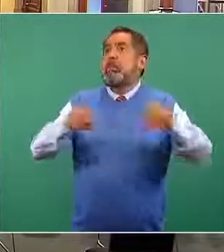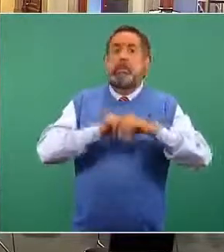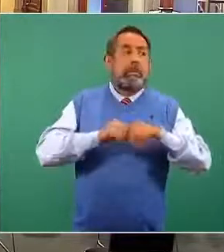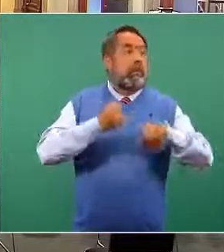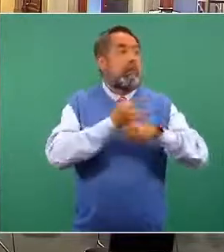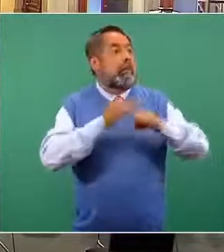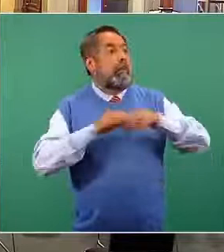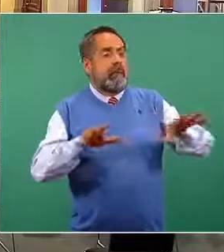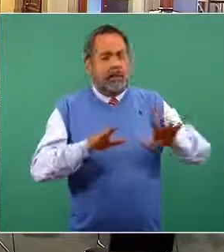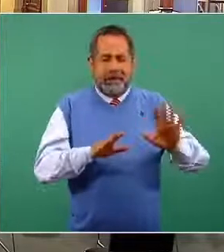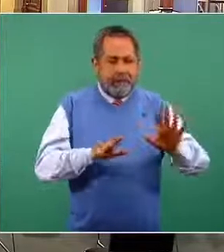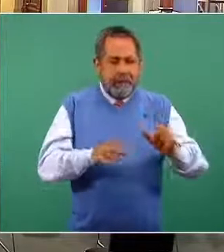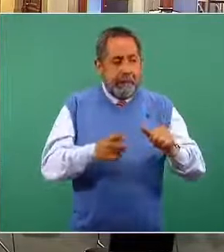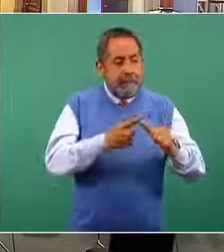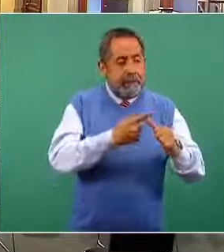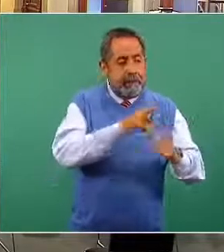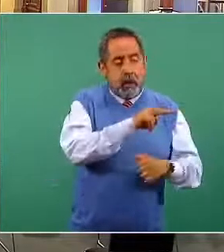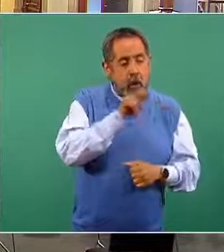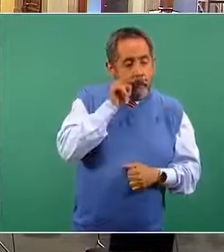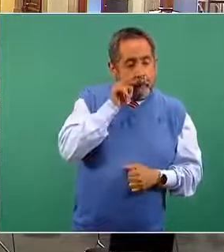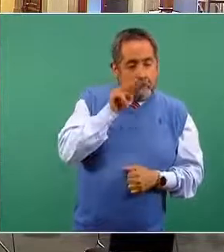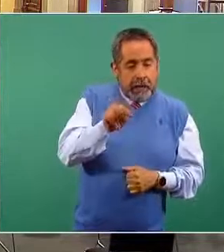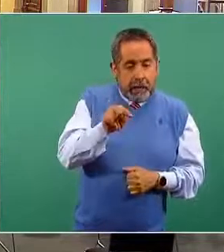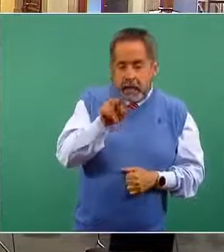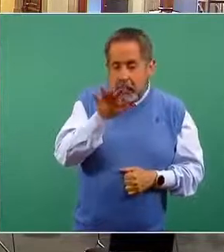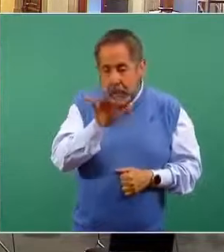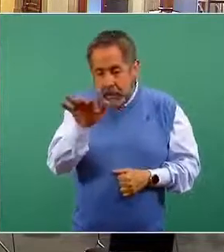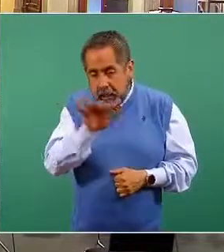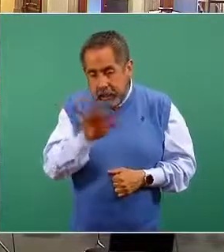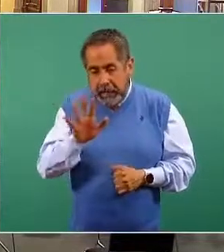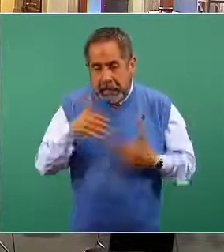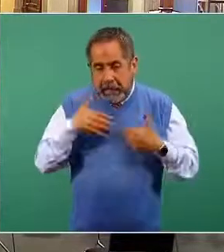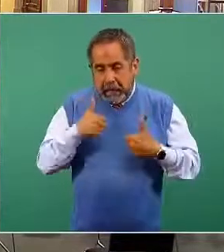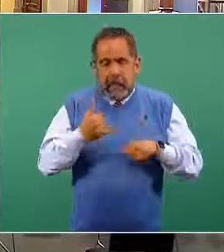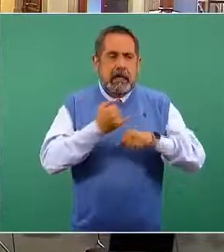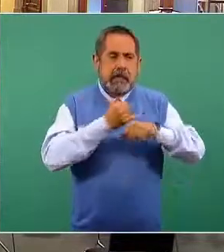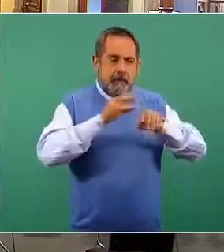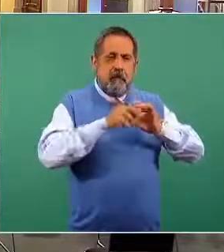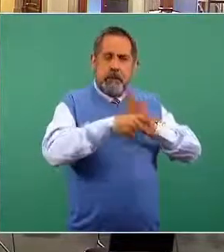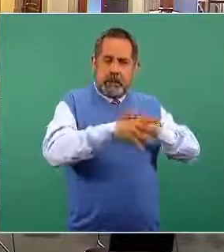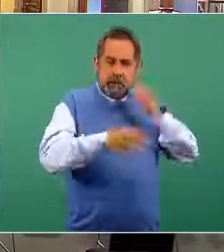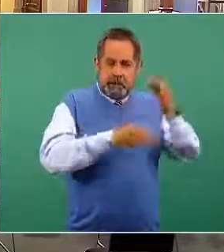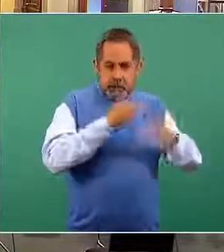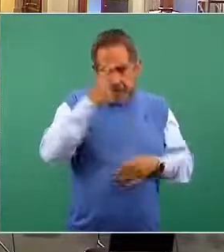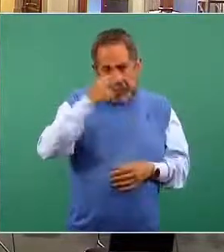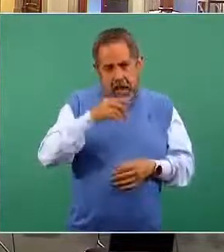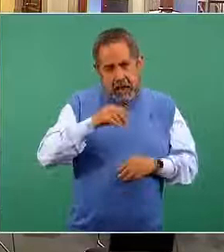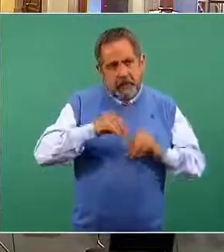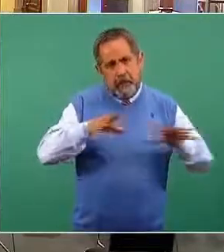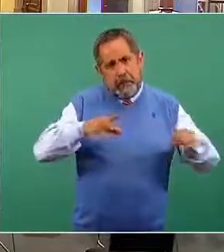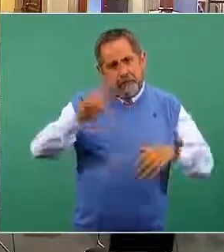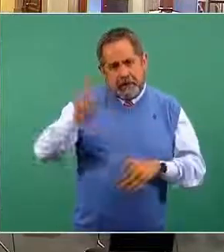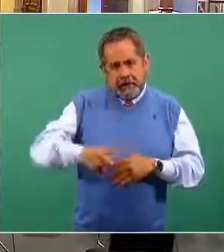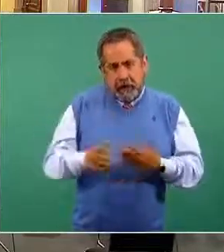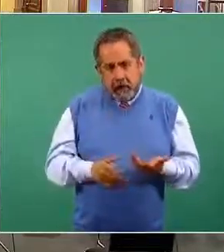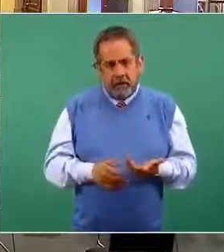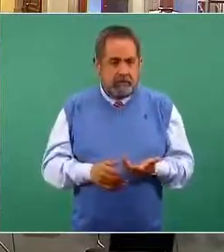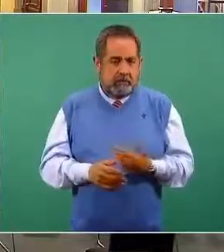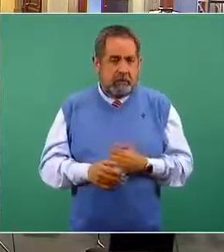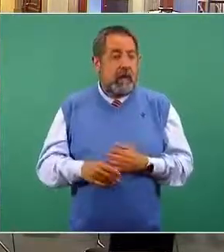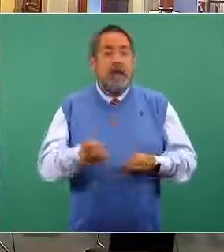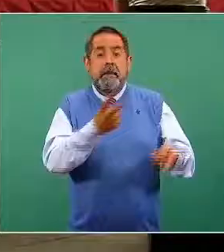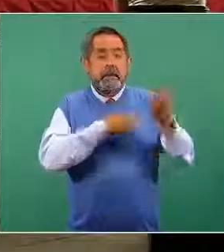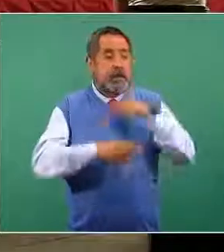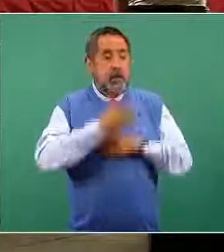plana para que ayude a informar con un poquito más de veracidad. Y si nos mandan a la reportera o